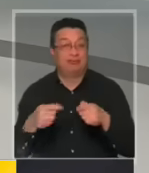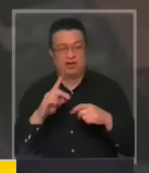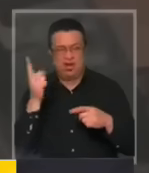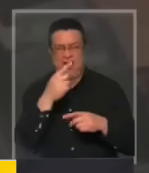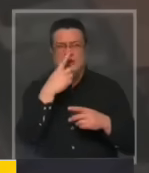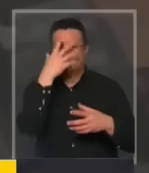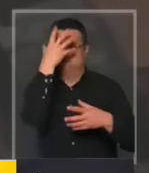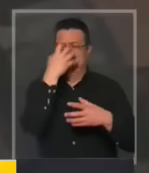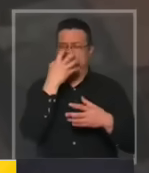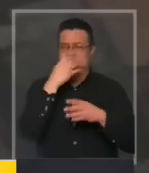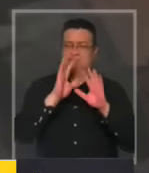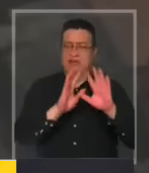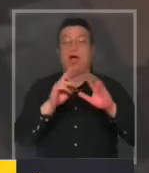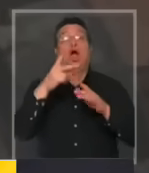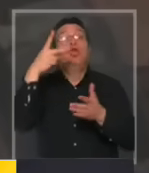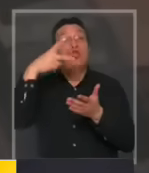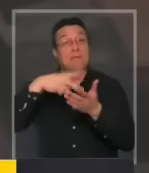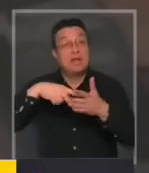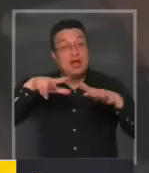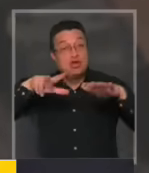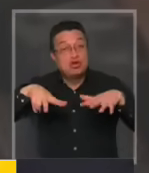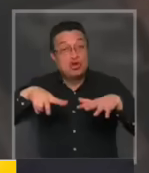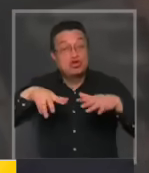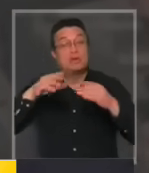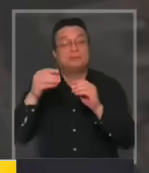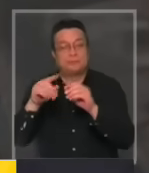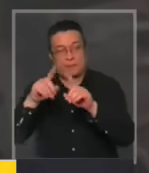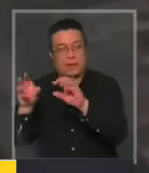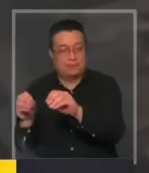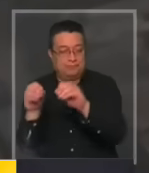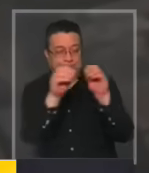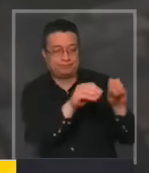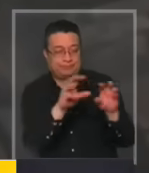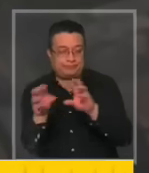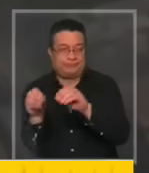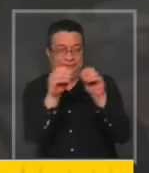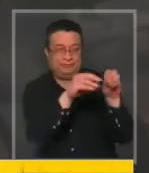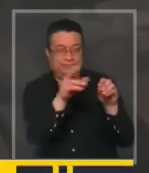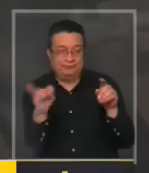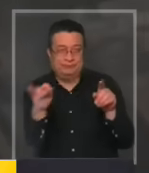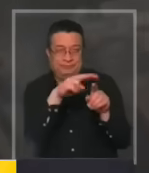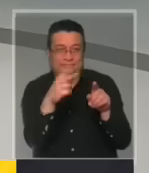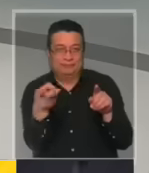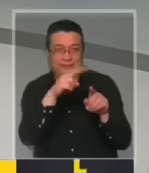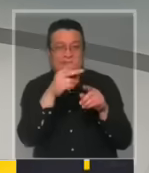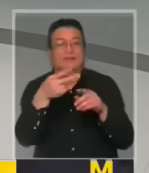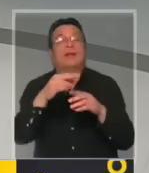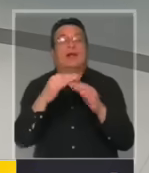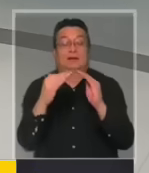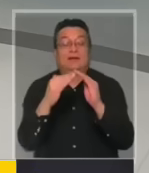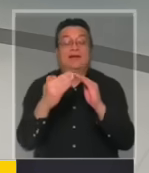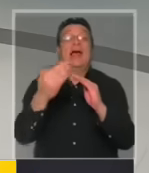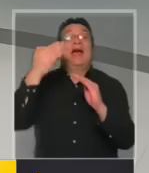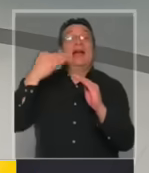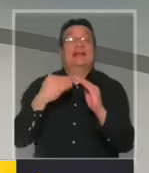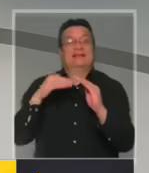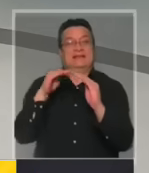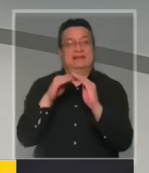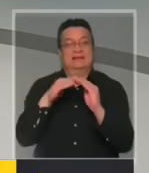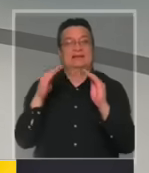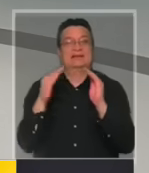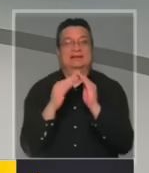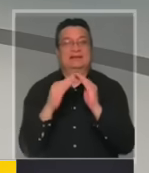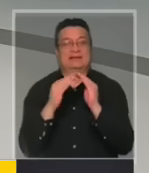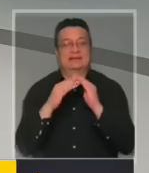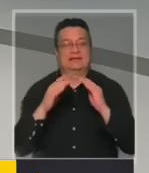momento, el 2018, se comenzaron a traspasar el poder a esa parte anterior o el patio del Palacio Quemado.